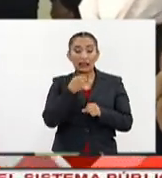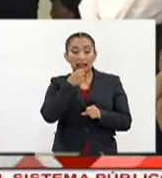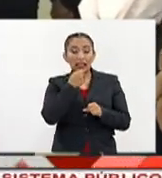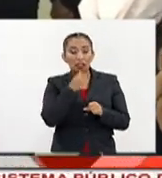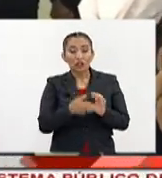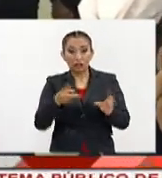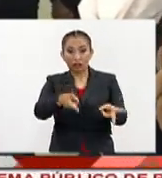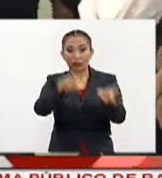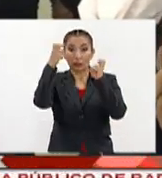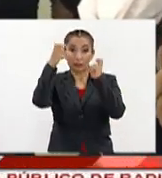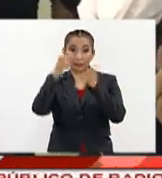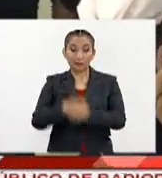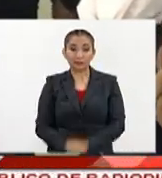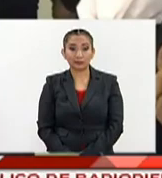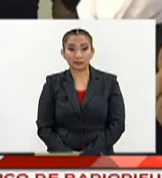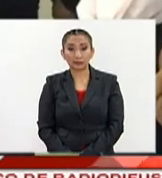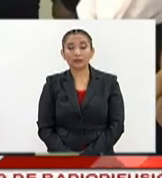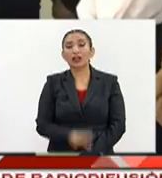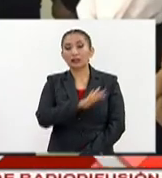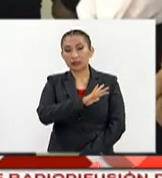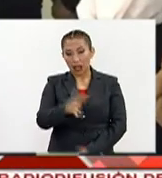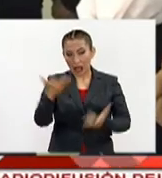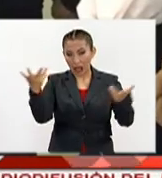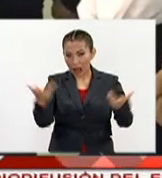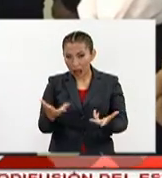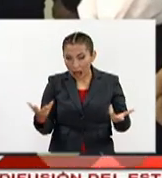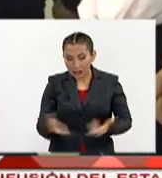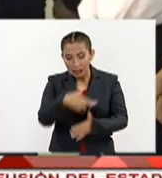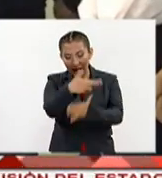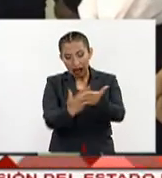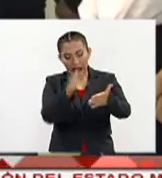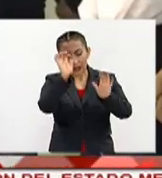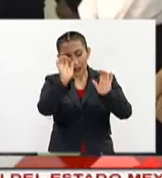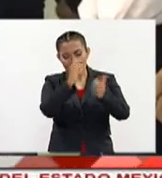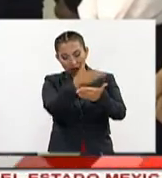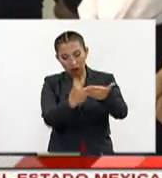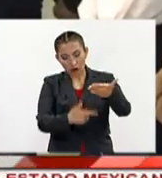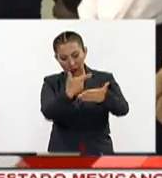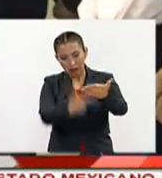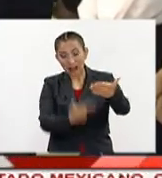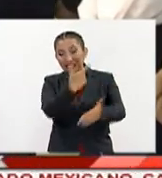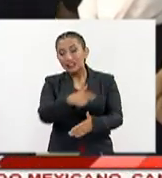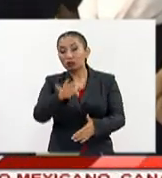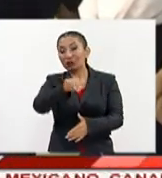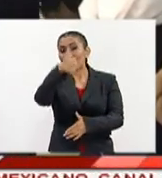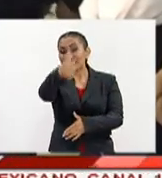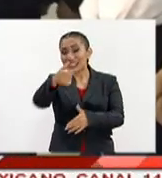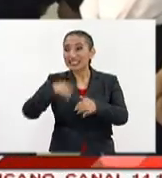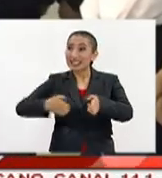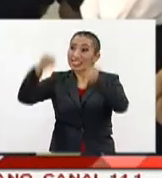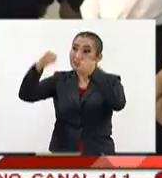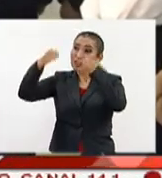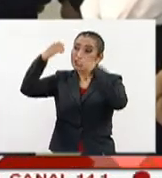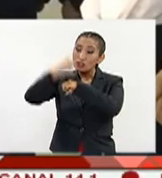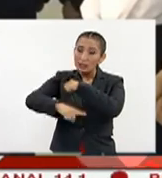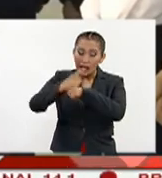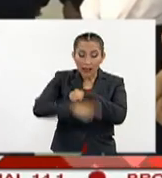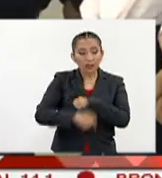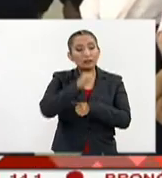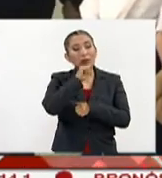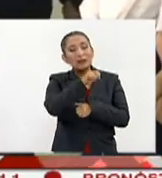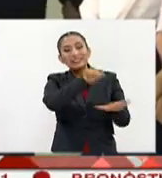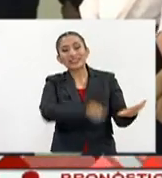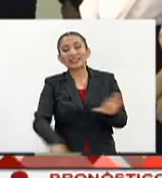y robo. Se han llevado a cabo el registro de 156 inmuebles afectados, se han